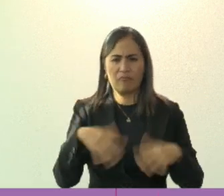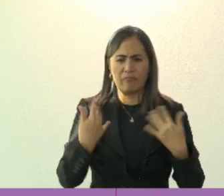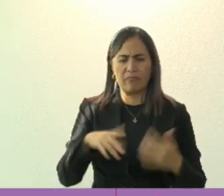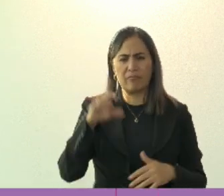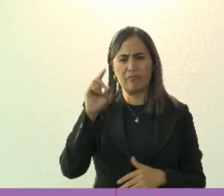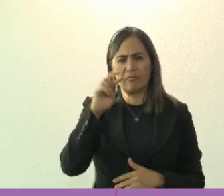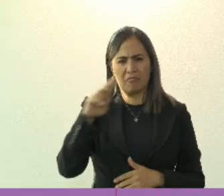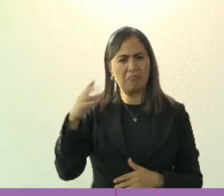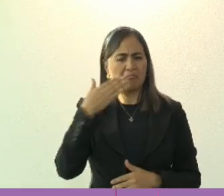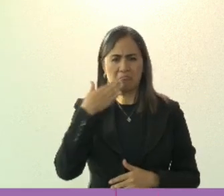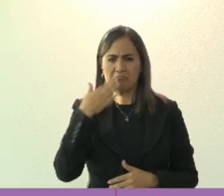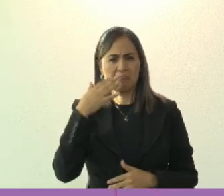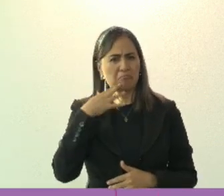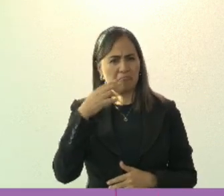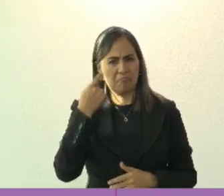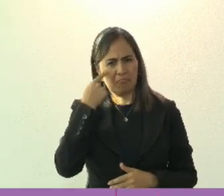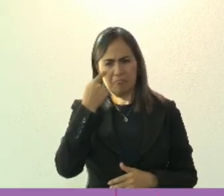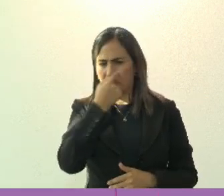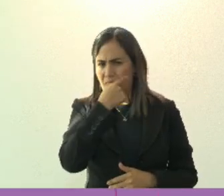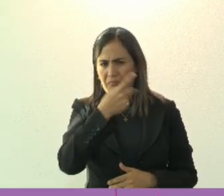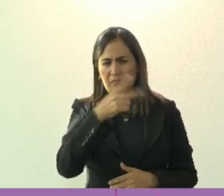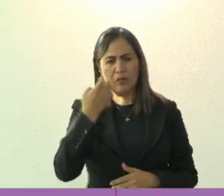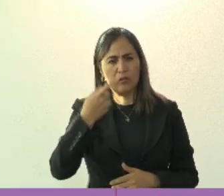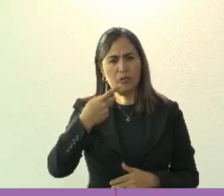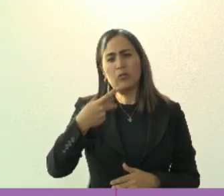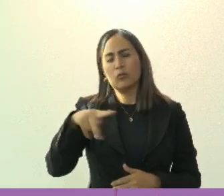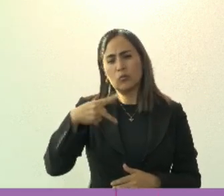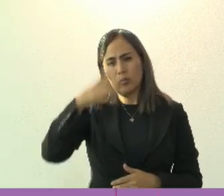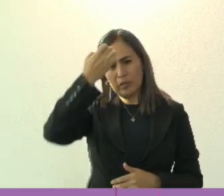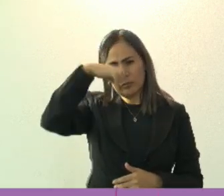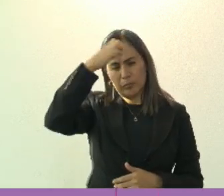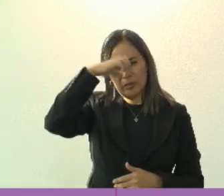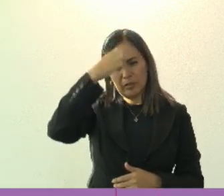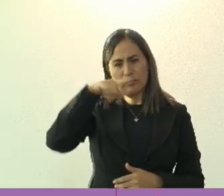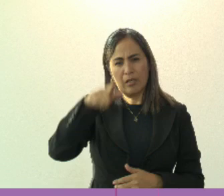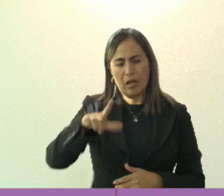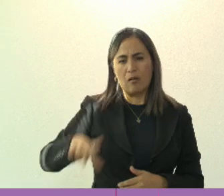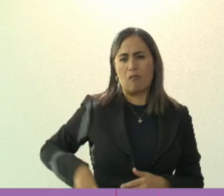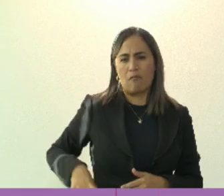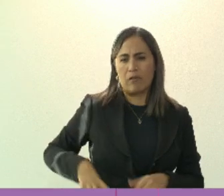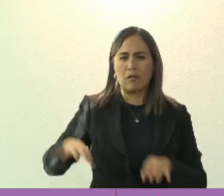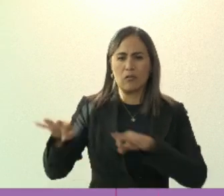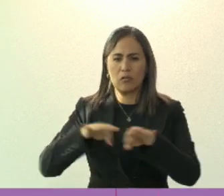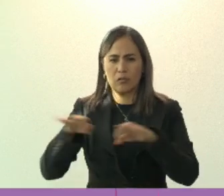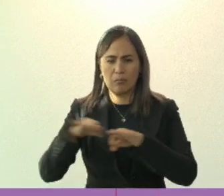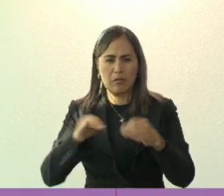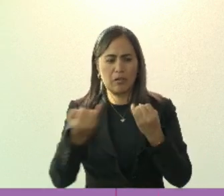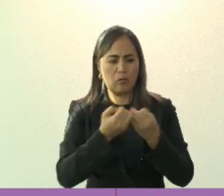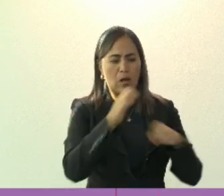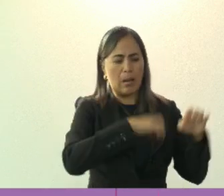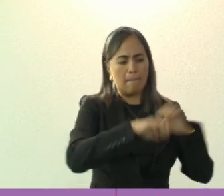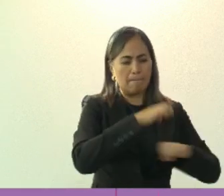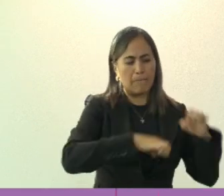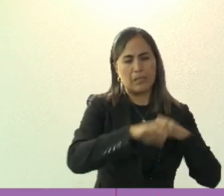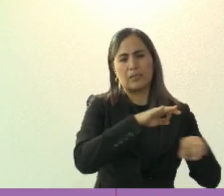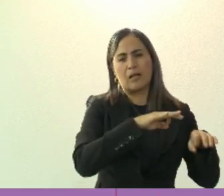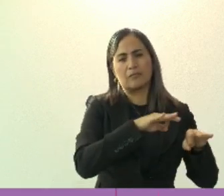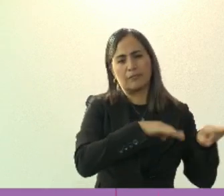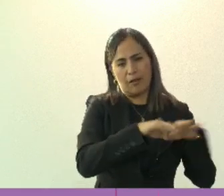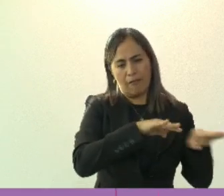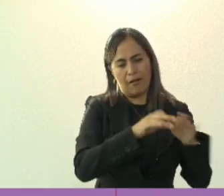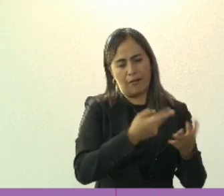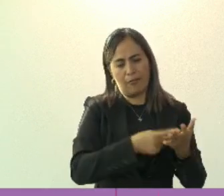doctor, porque pues bueno, él tiene la experiencia tanto en el servicio público como en la iniciativa privada. Muchas gracias,